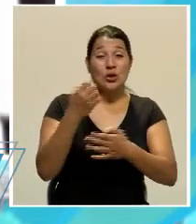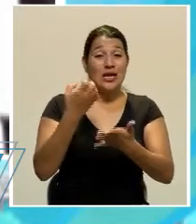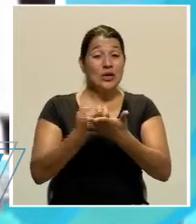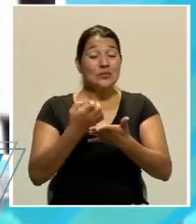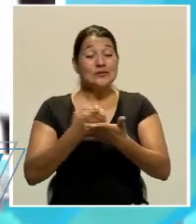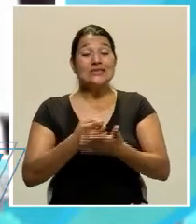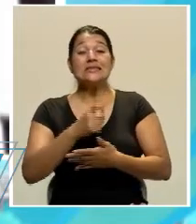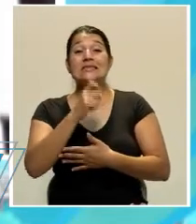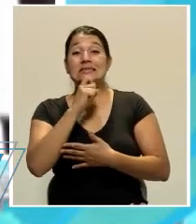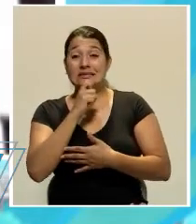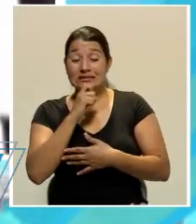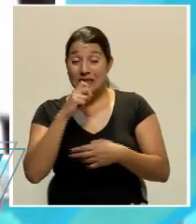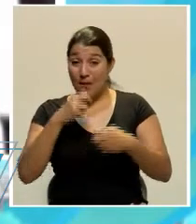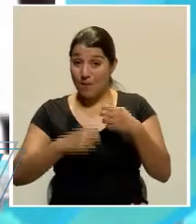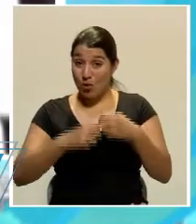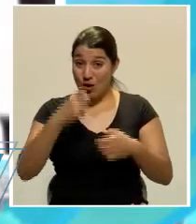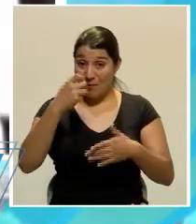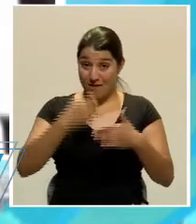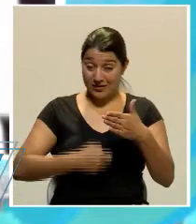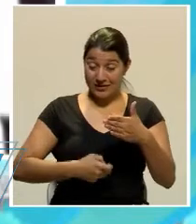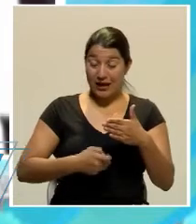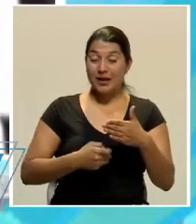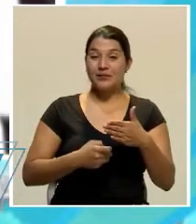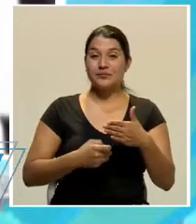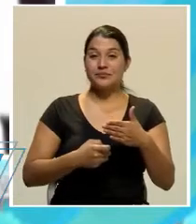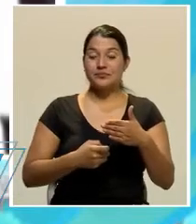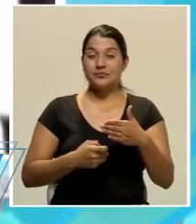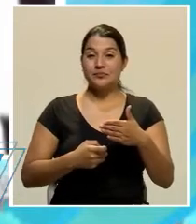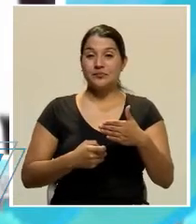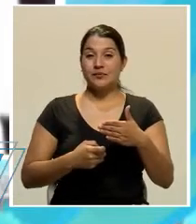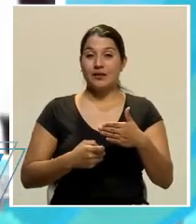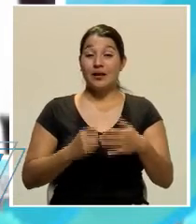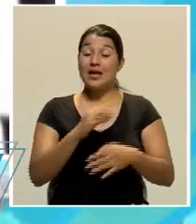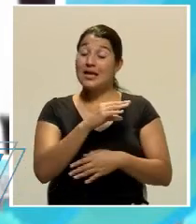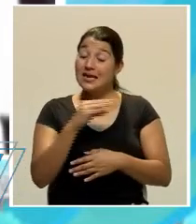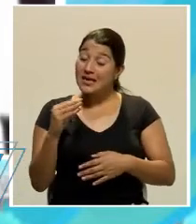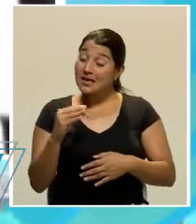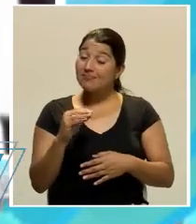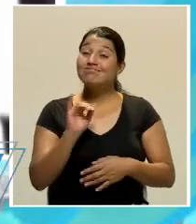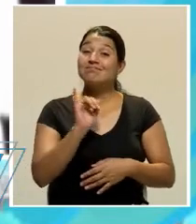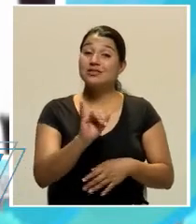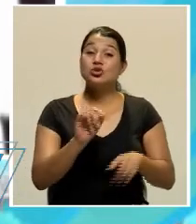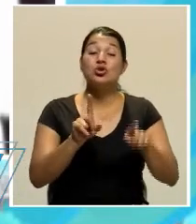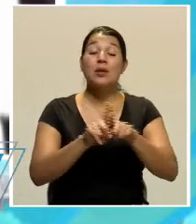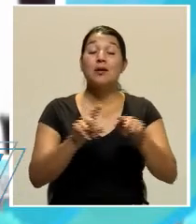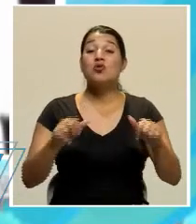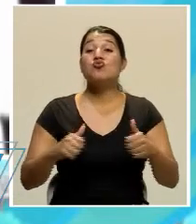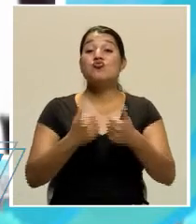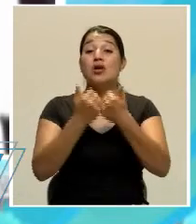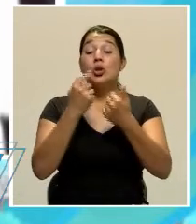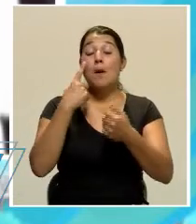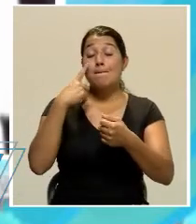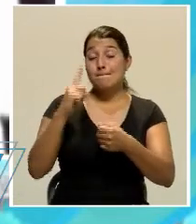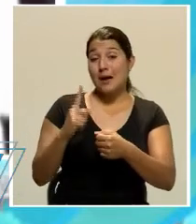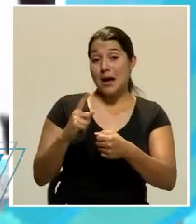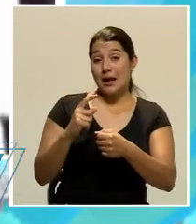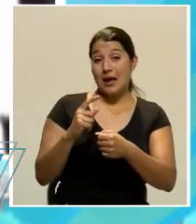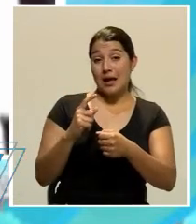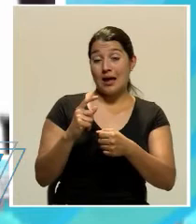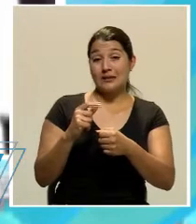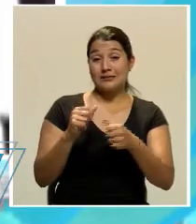crisis fiscal y es un reto también para la función pública